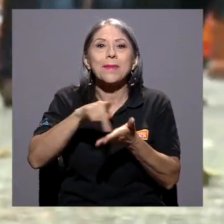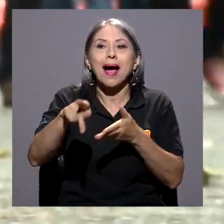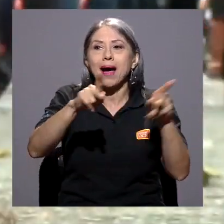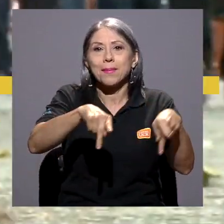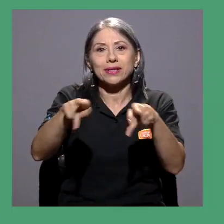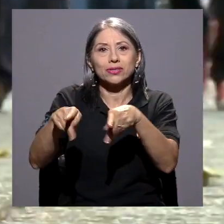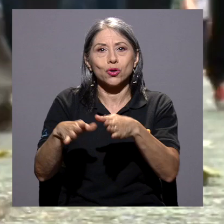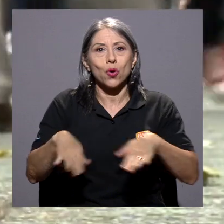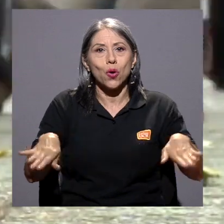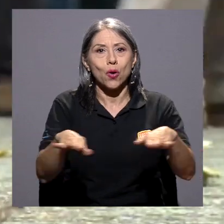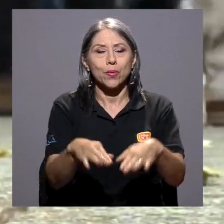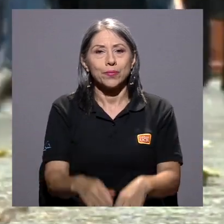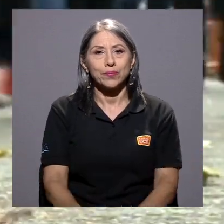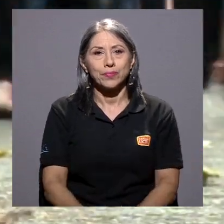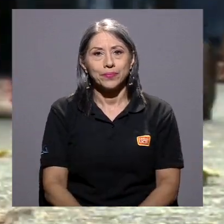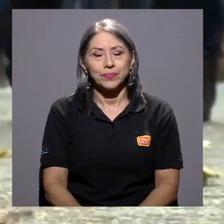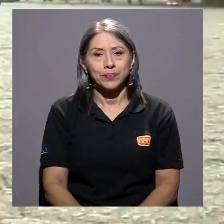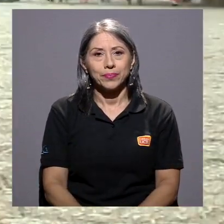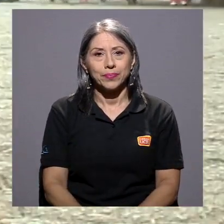población.